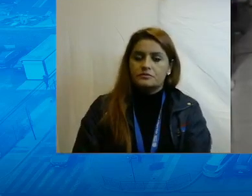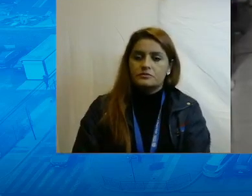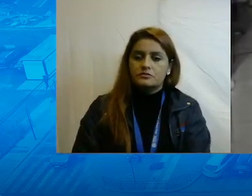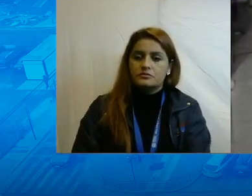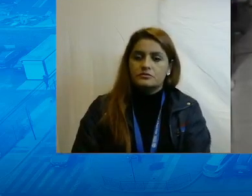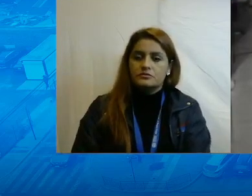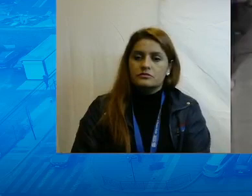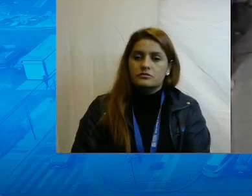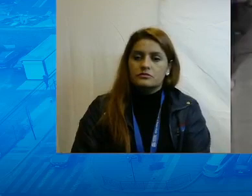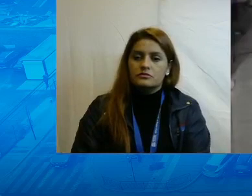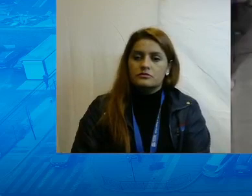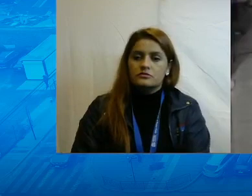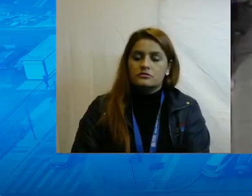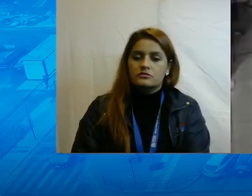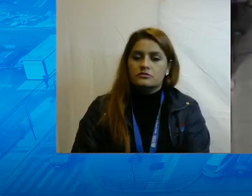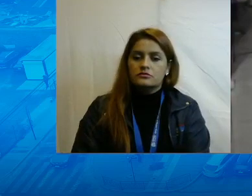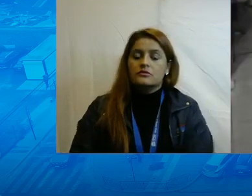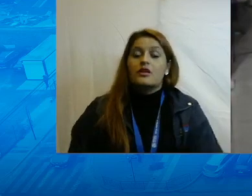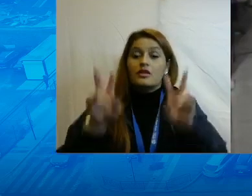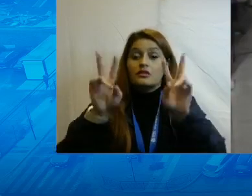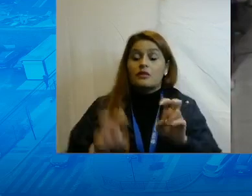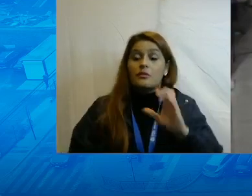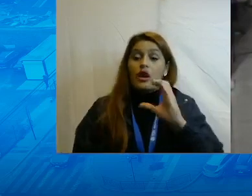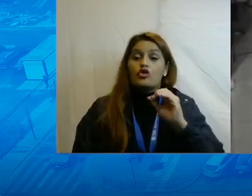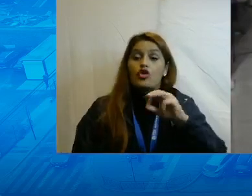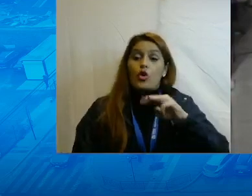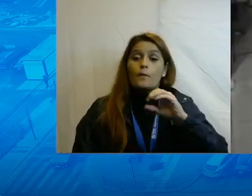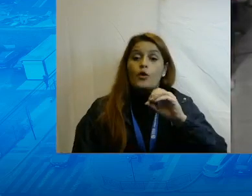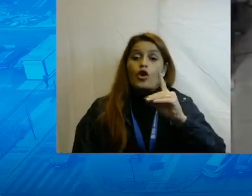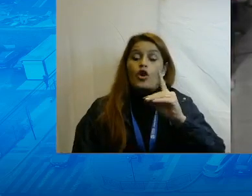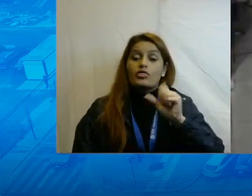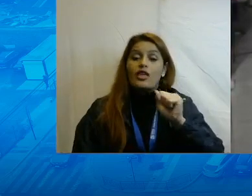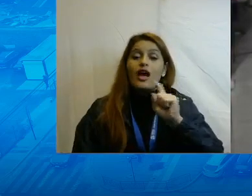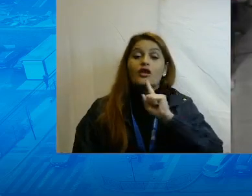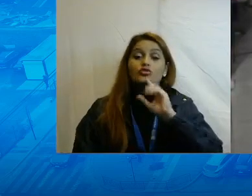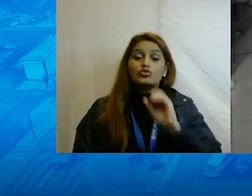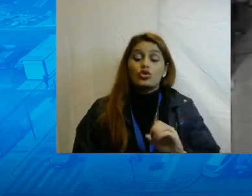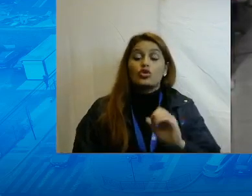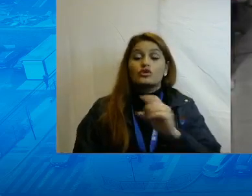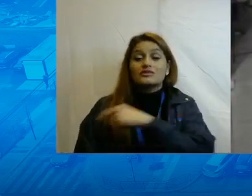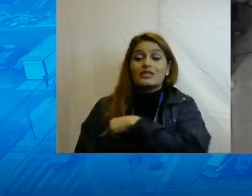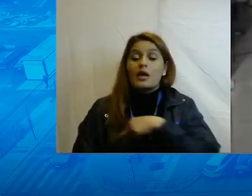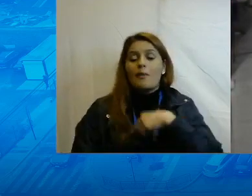a el comodato de la Junta de Vecinos, las palmeras,